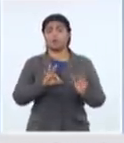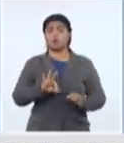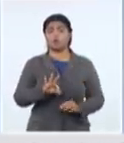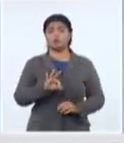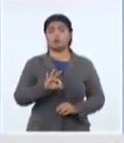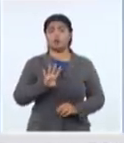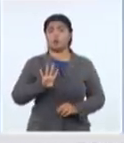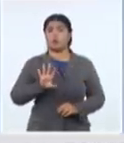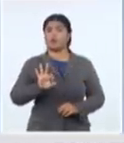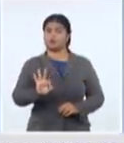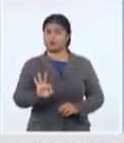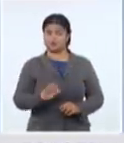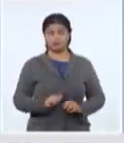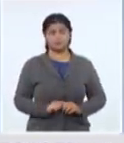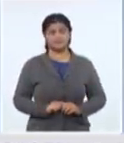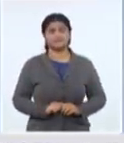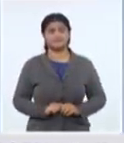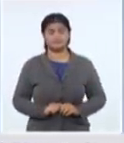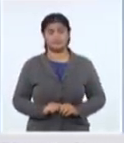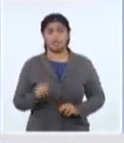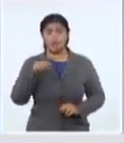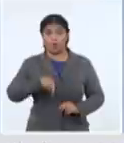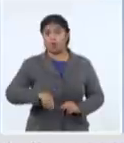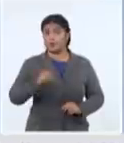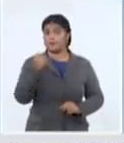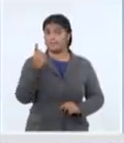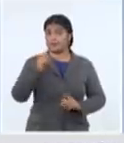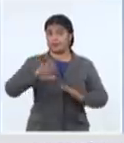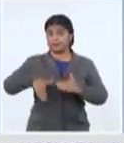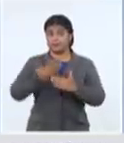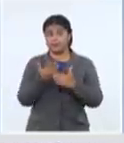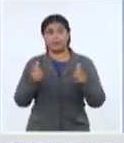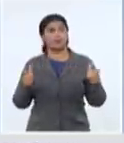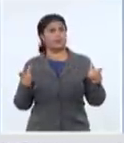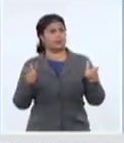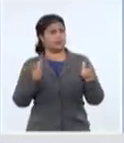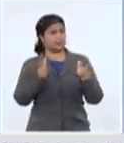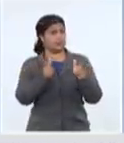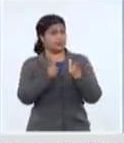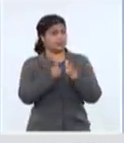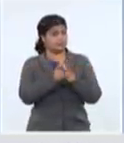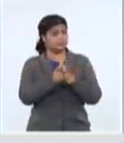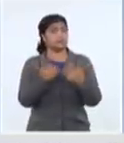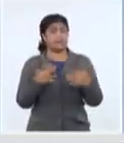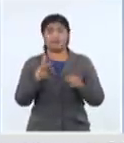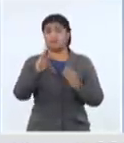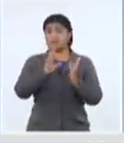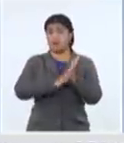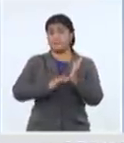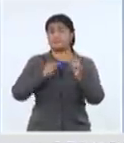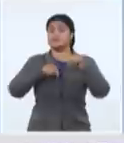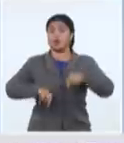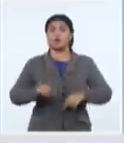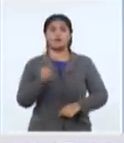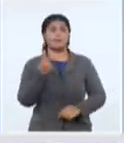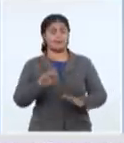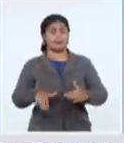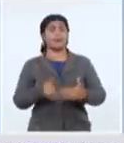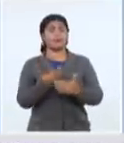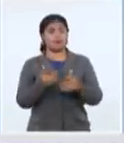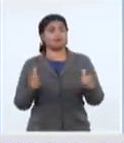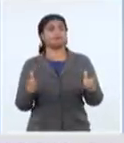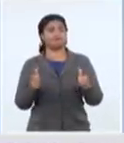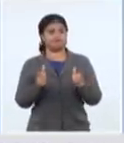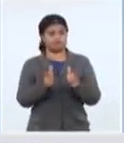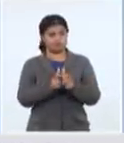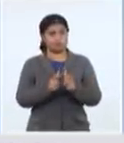4.848, que es la cifra más baja que hemos tenido en estos últimos 3 meses, el número de casos activos.